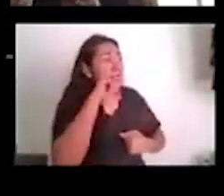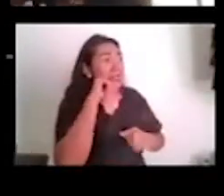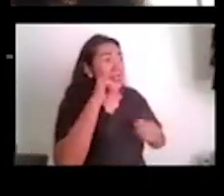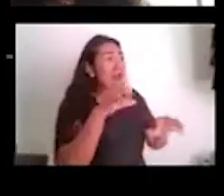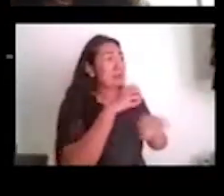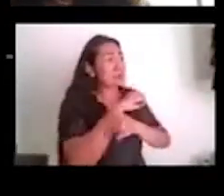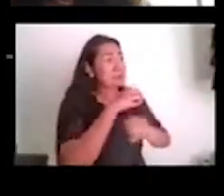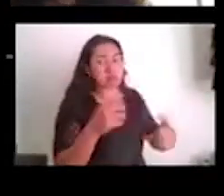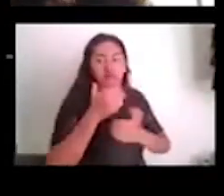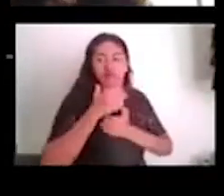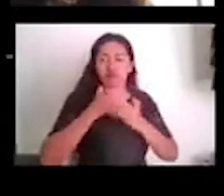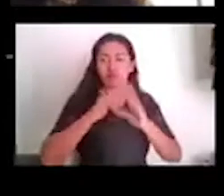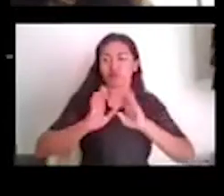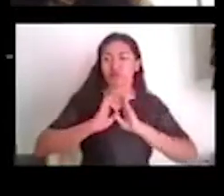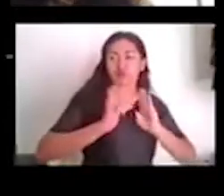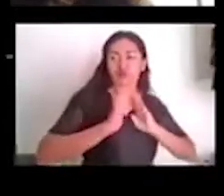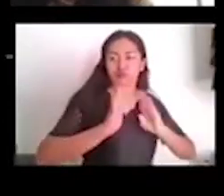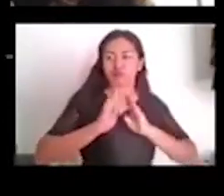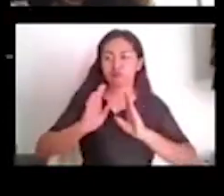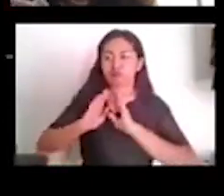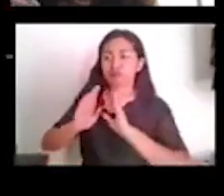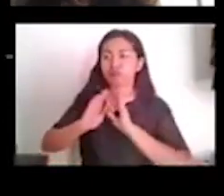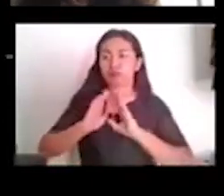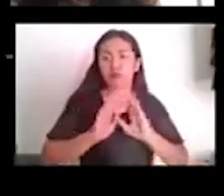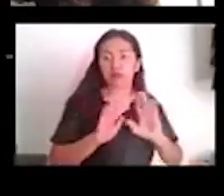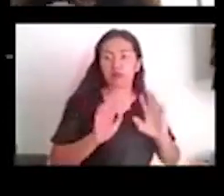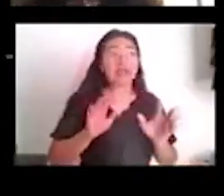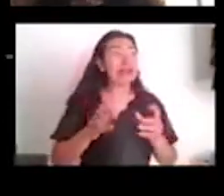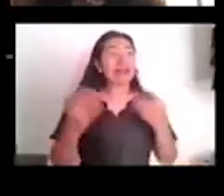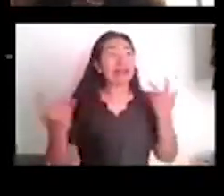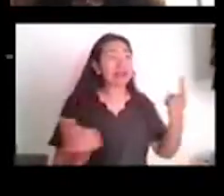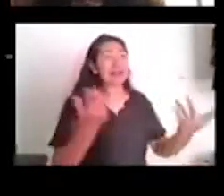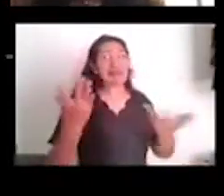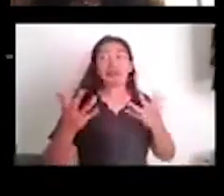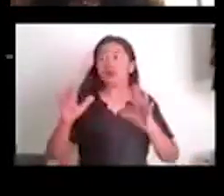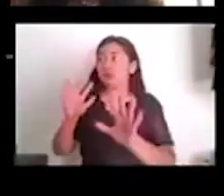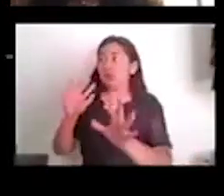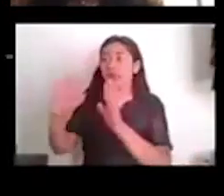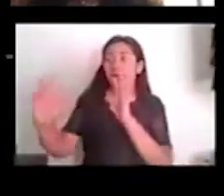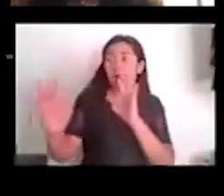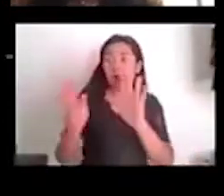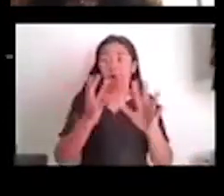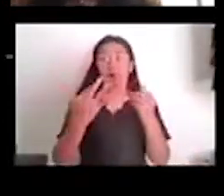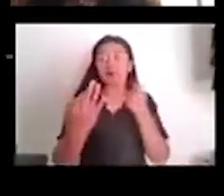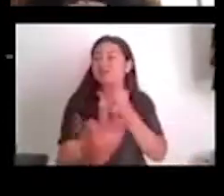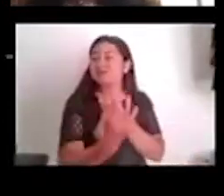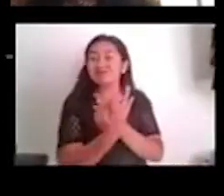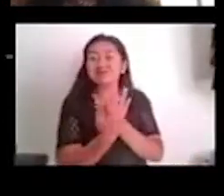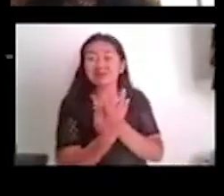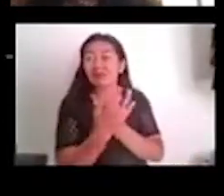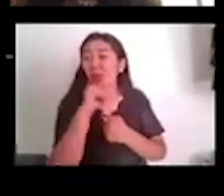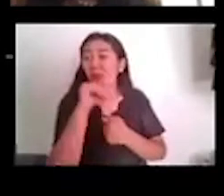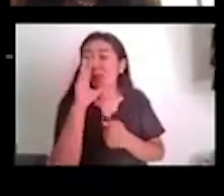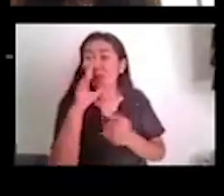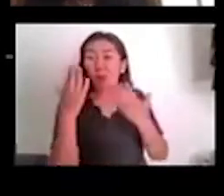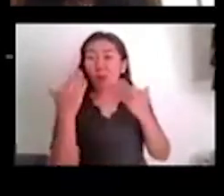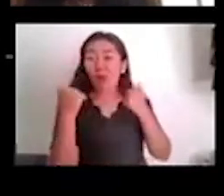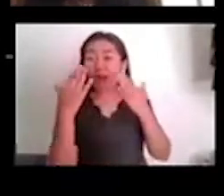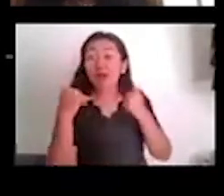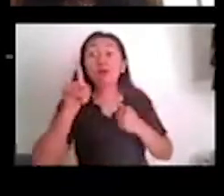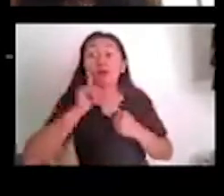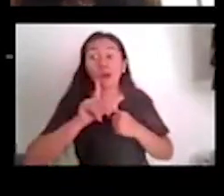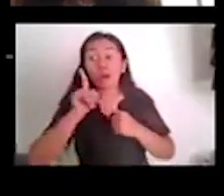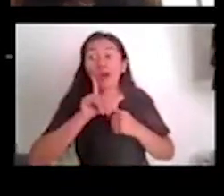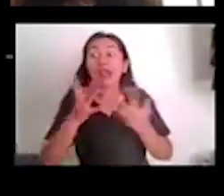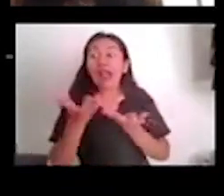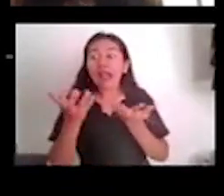guerreros están defendiendo otra entrada, otro empuje, y que no están cubriendo todas las calles, las mujeres agarran lo que